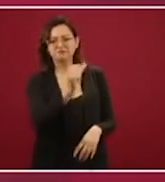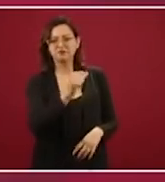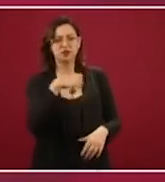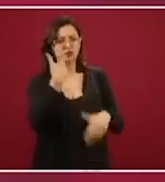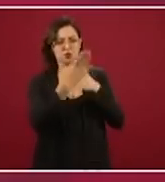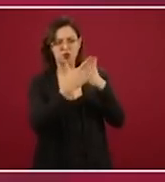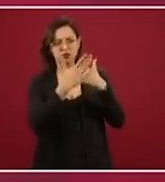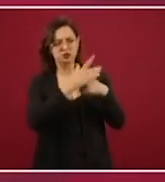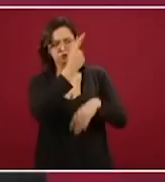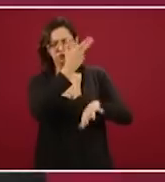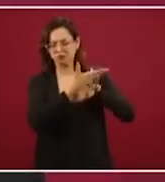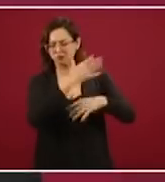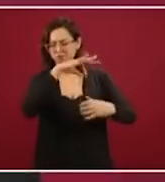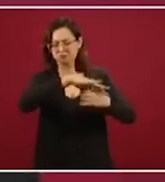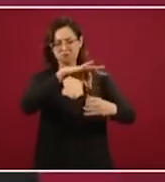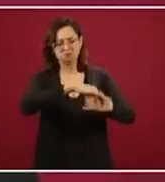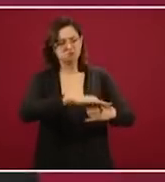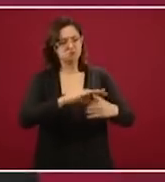elección en Estados Unidos.